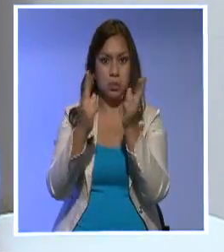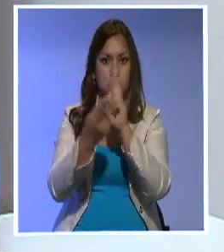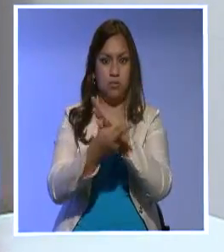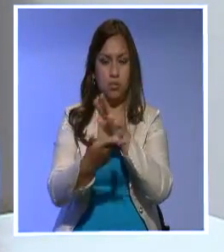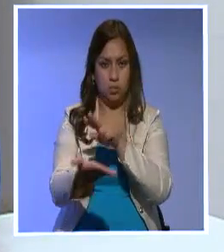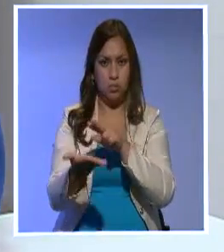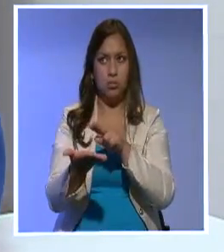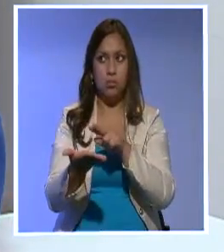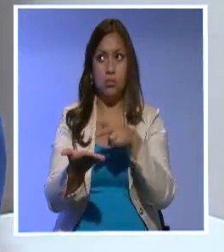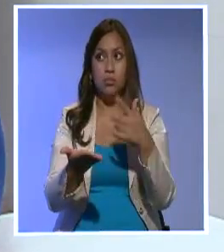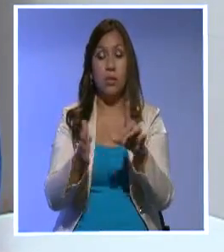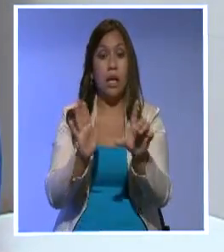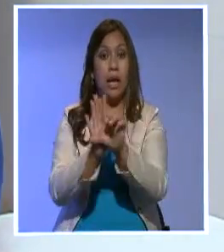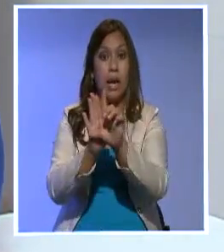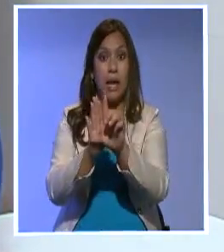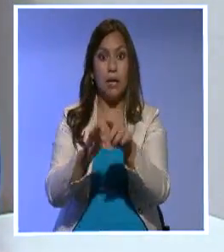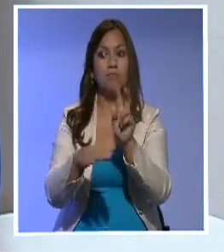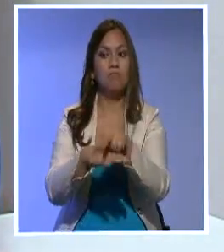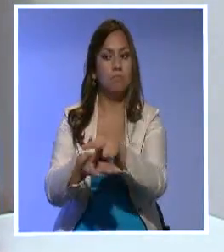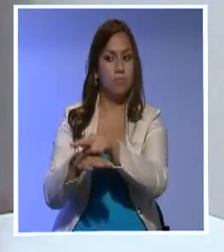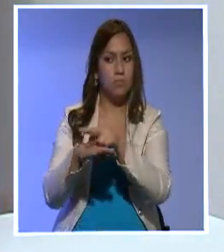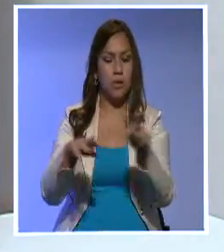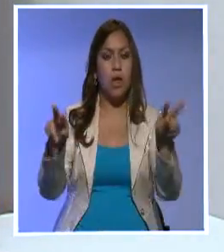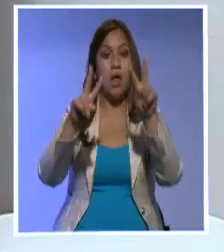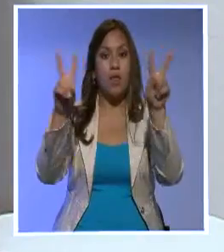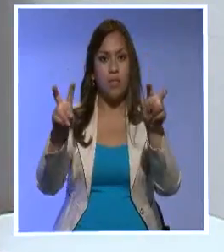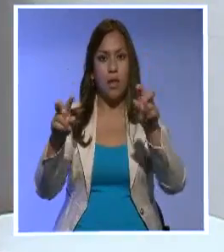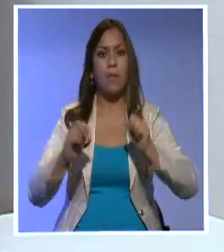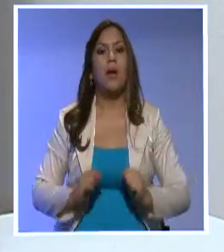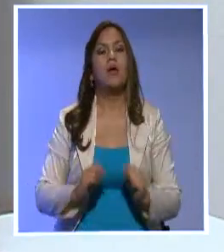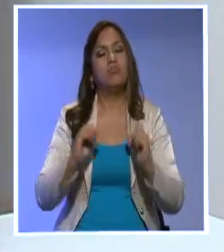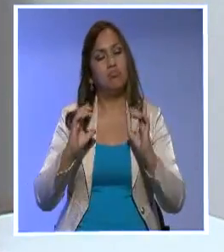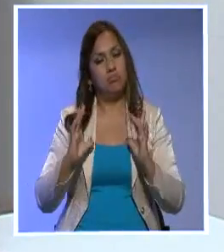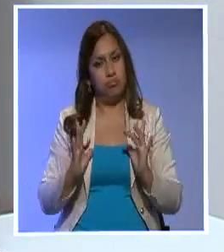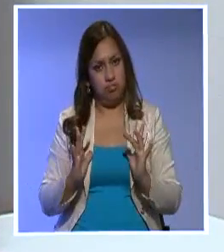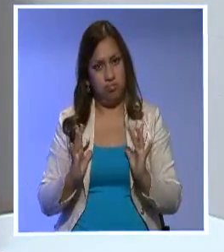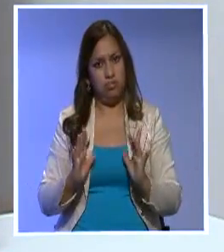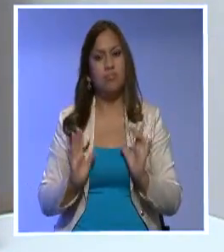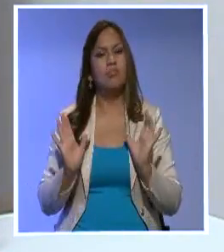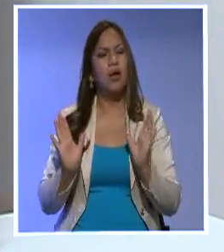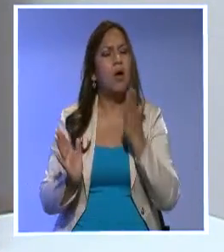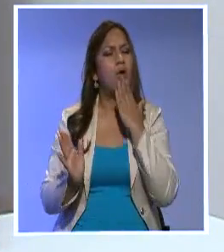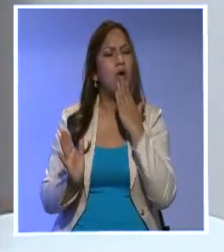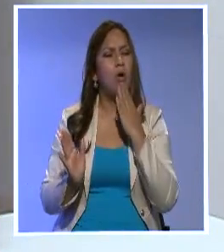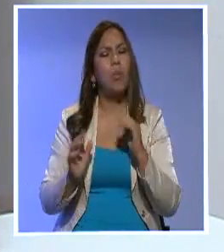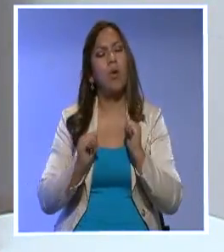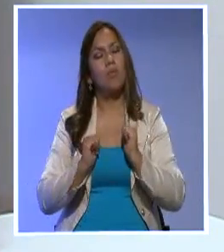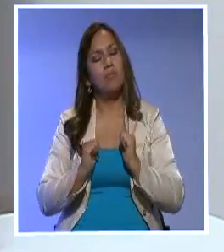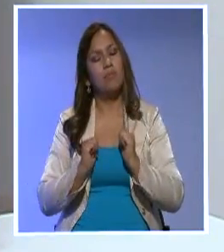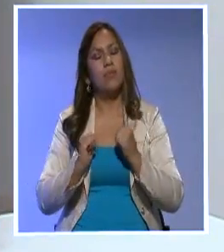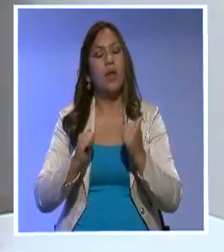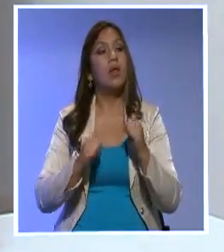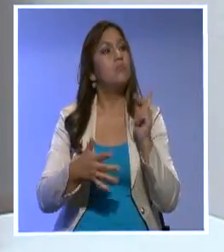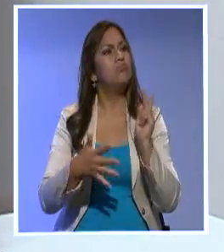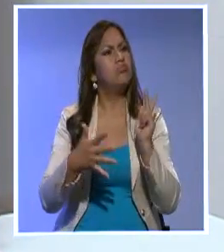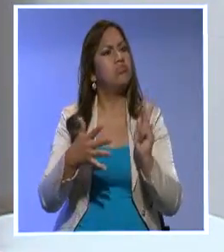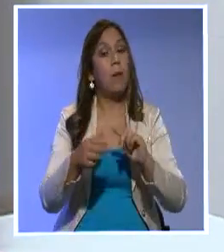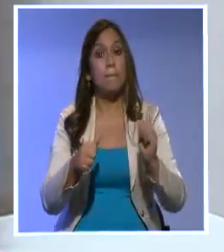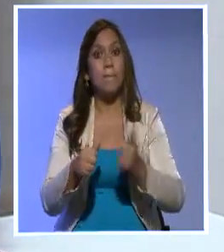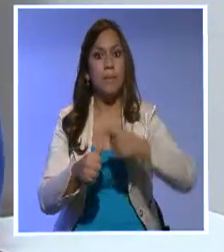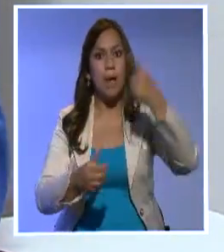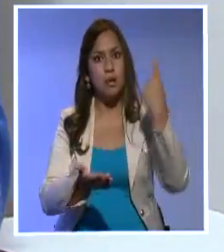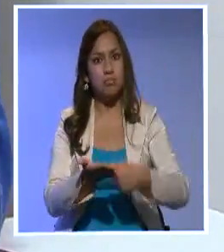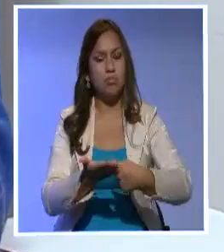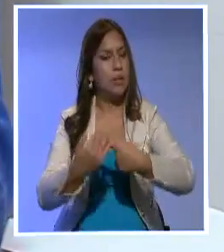denominado de modo genérico la ley que regula los feriados se cumplió el primer debate y cuáles son los puntos que se podría destacar hasta el